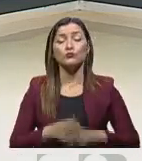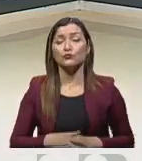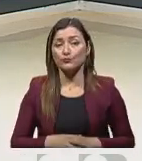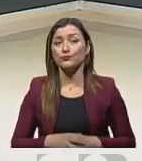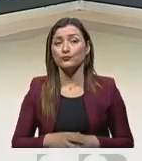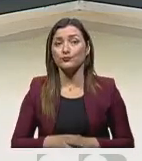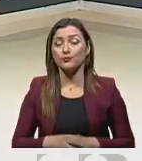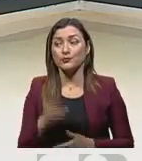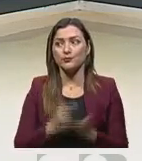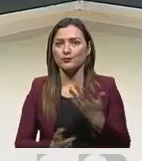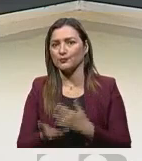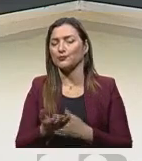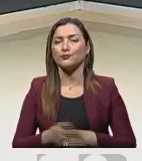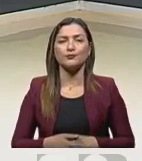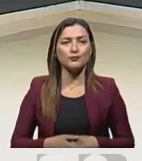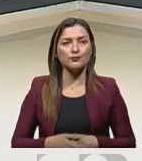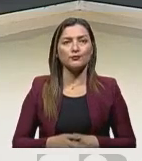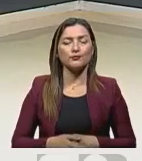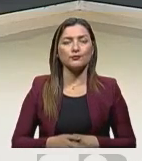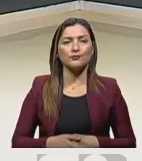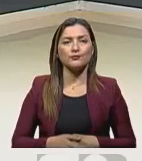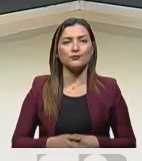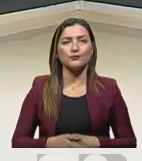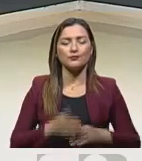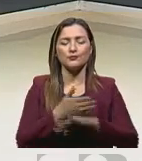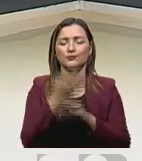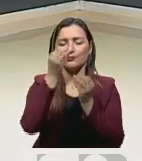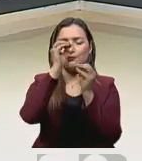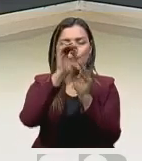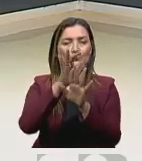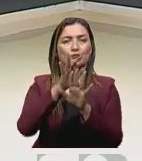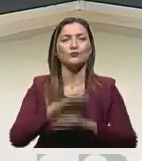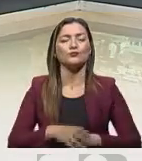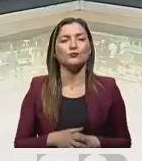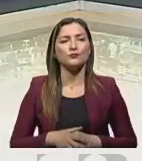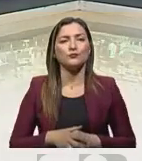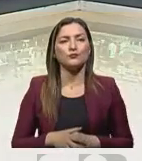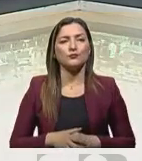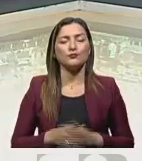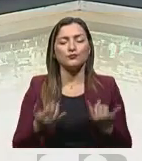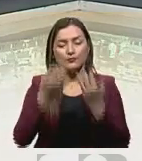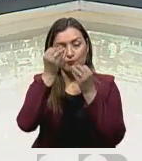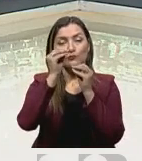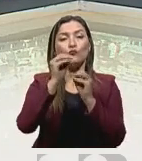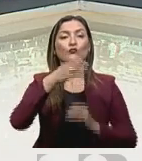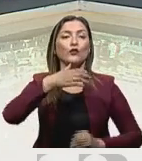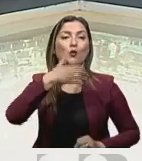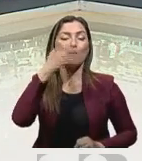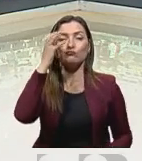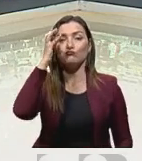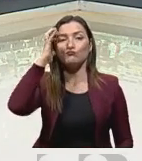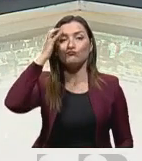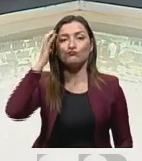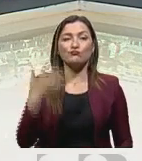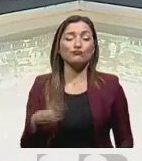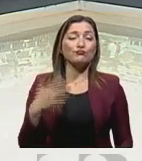de la información que se genere en ese lugar y se lo estaremos informando en nuestras siguientes emisiones Ahora les contamos que en Ambato hay preocupación